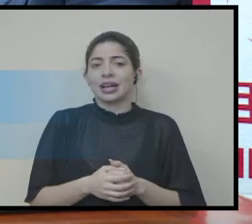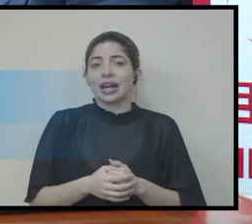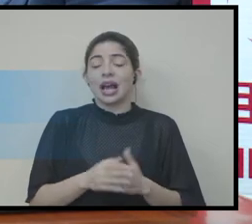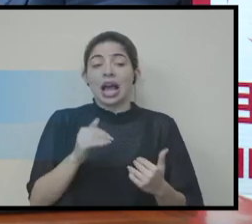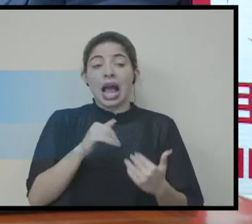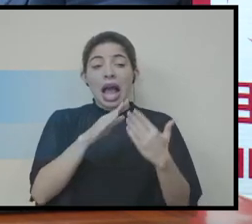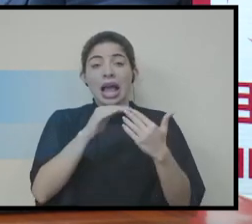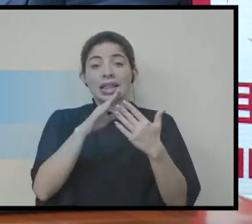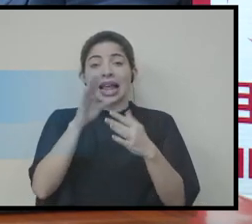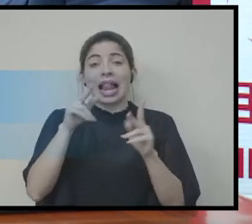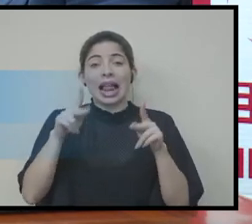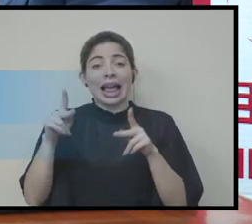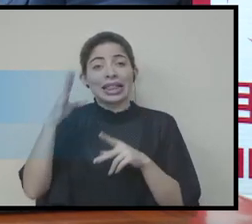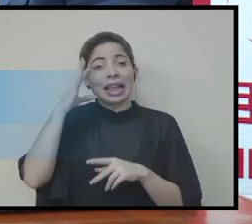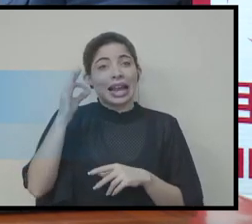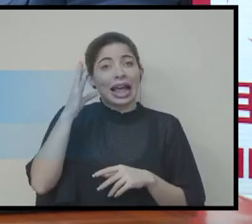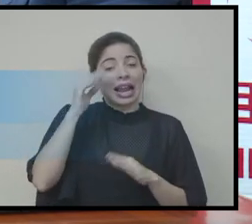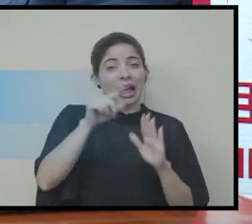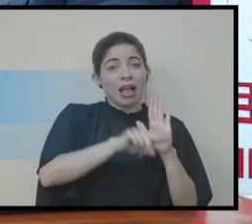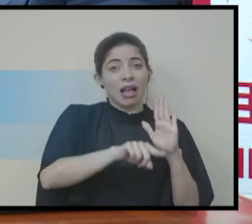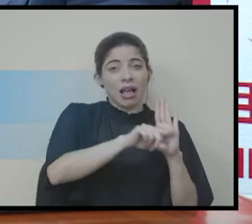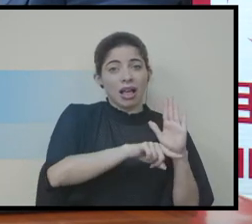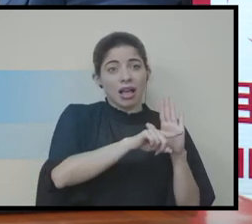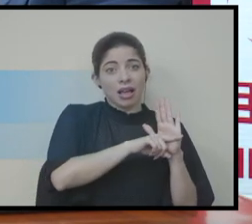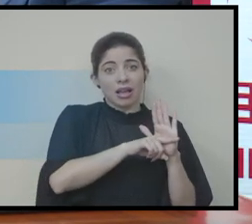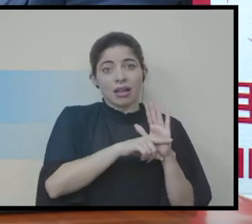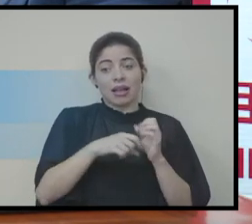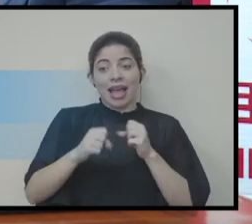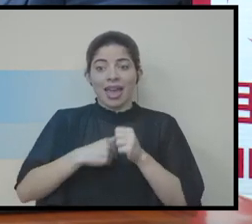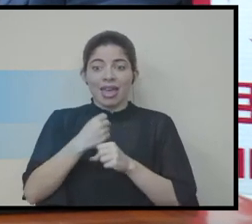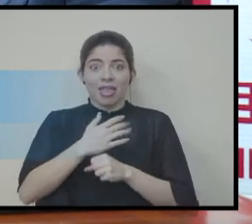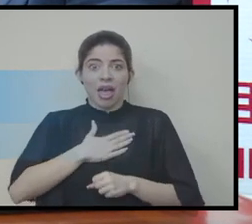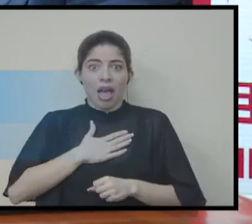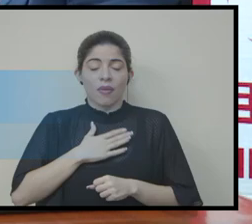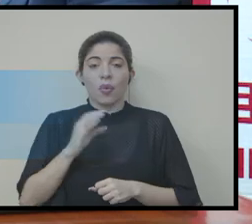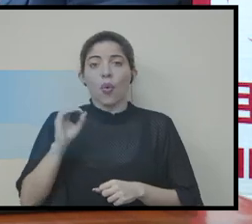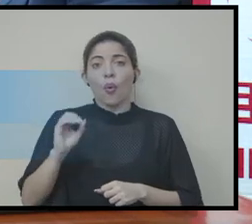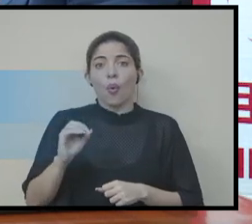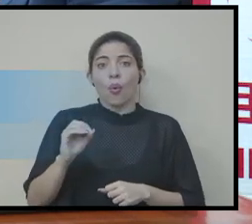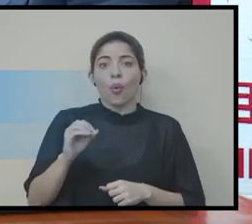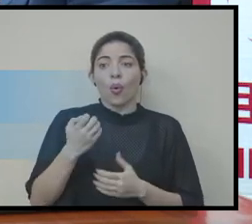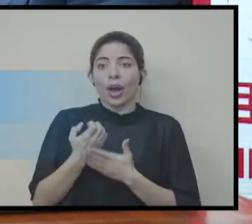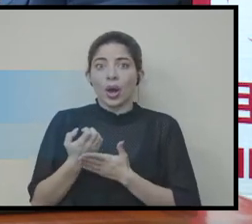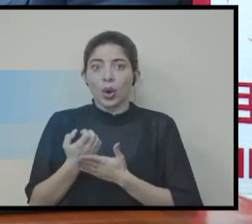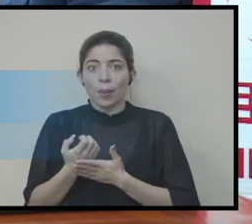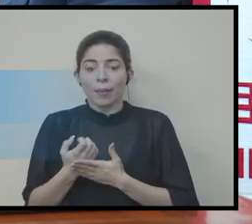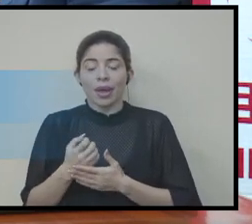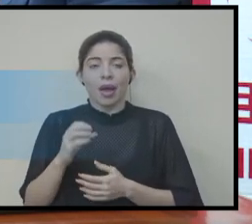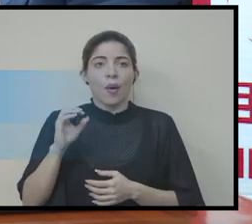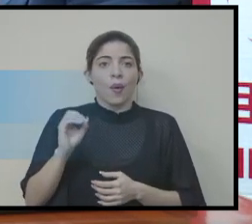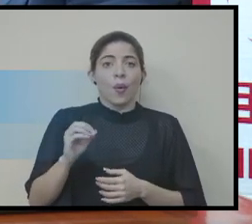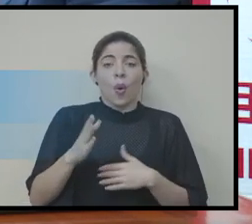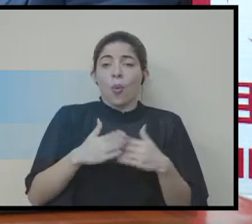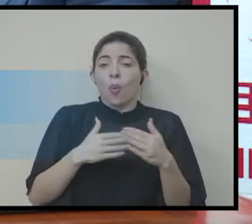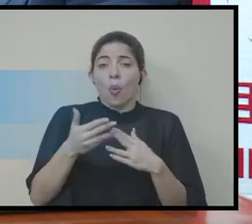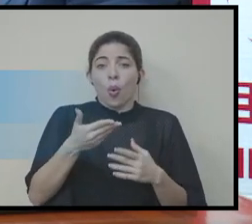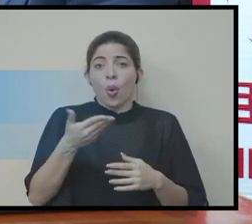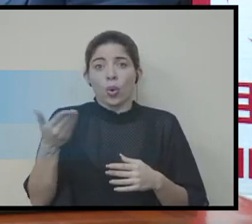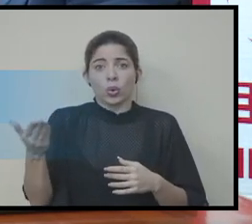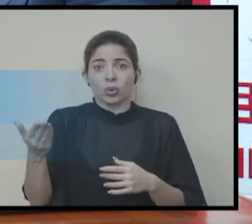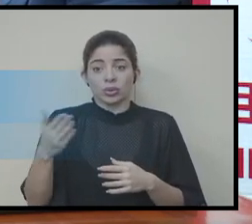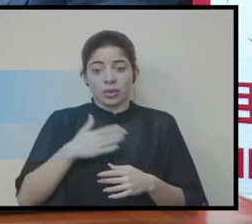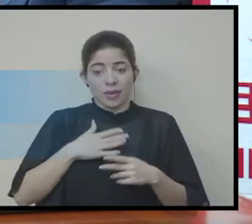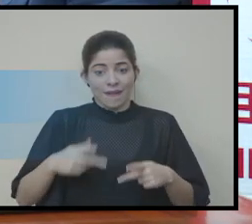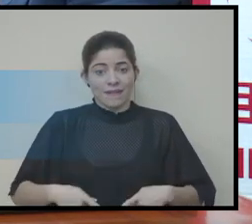que ante los prejuicios de la gente sobre la edad de uno o sobre el estado económico o cualquier cosa de